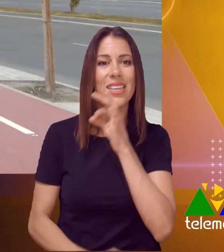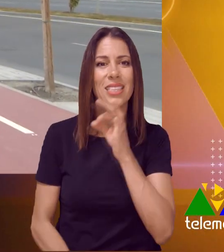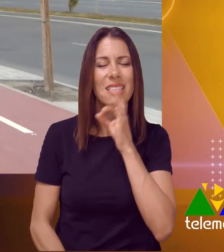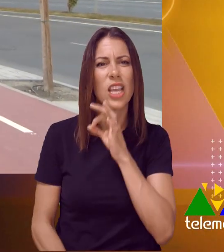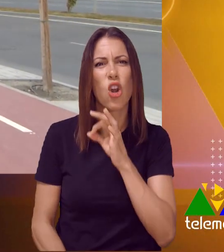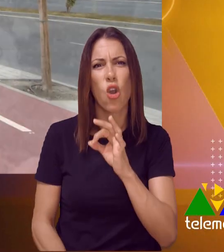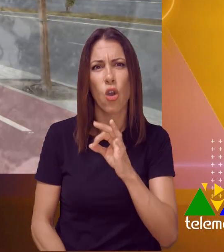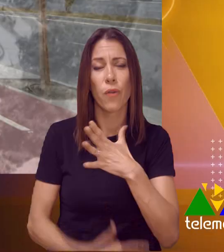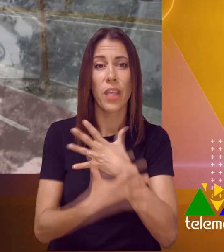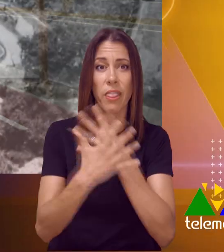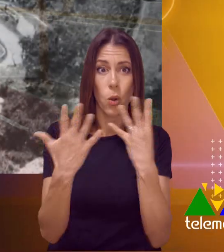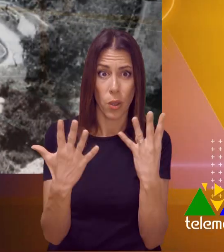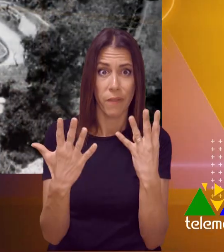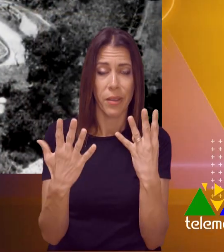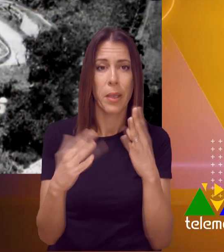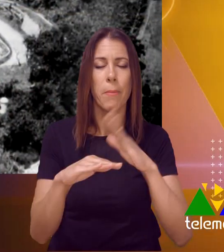siglo XIX,